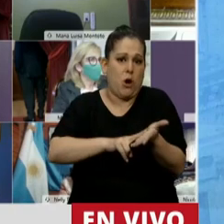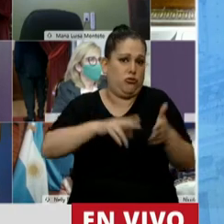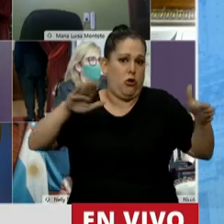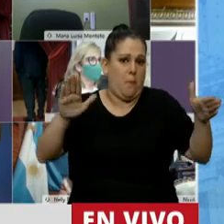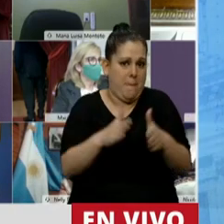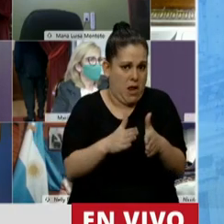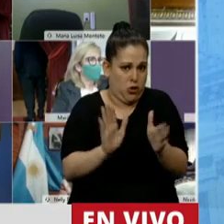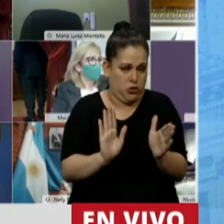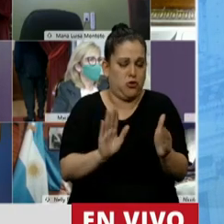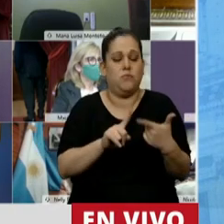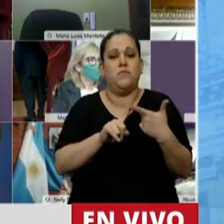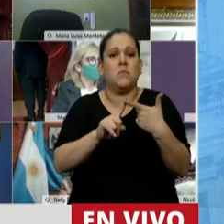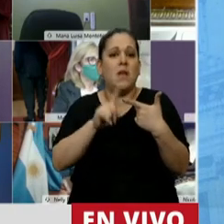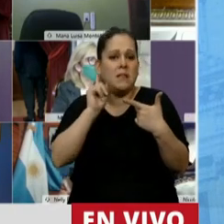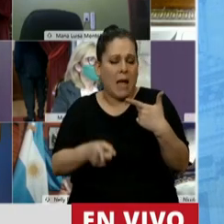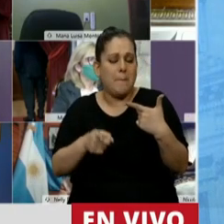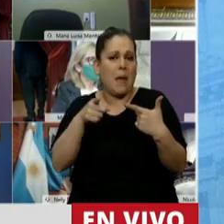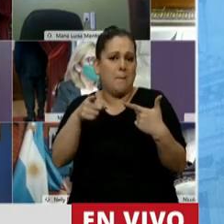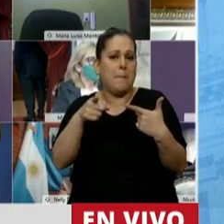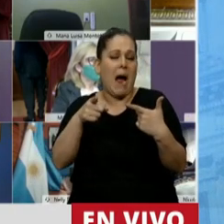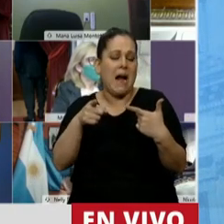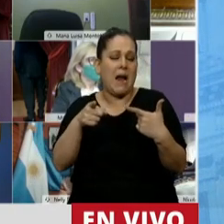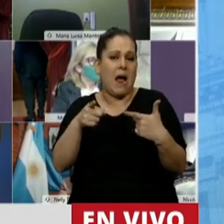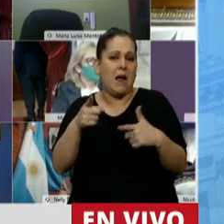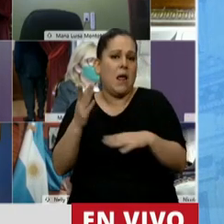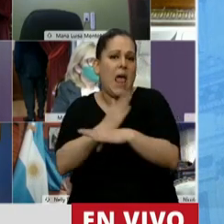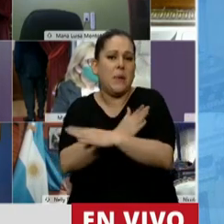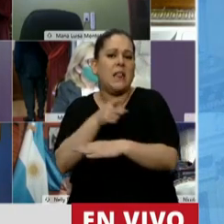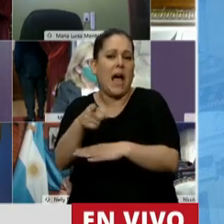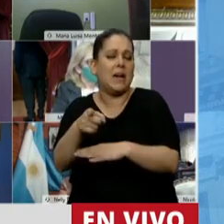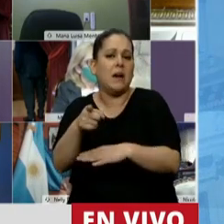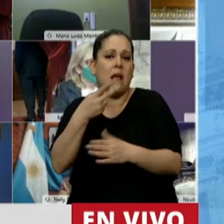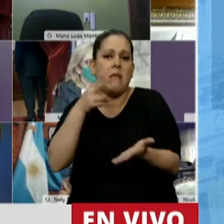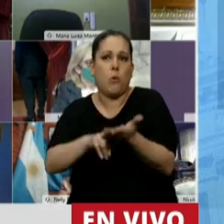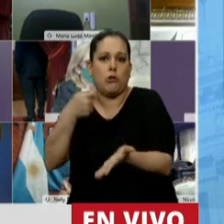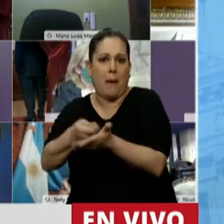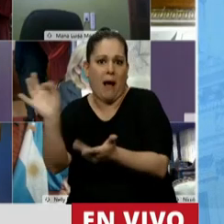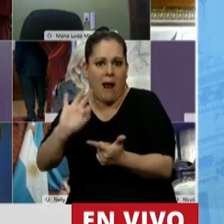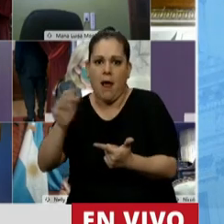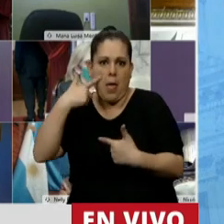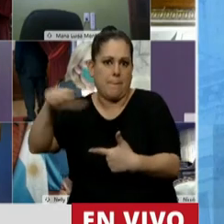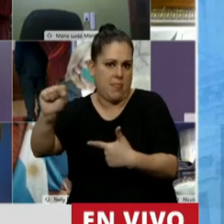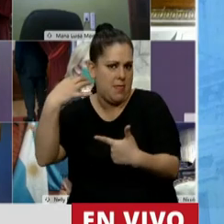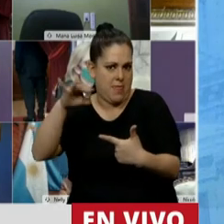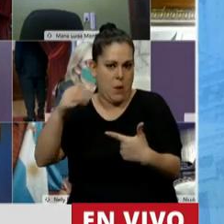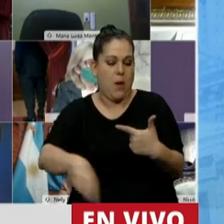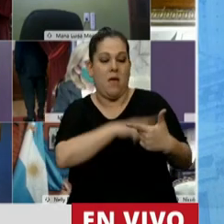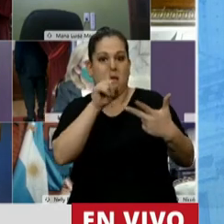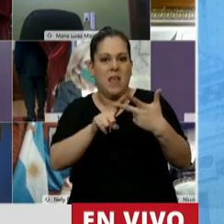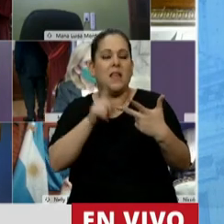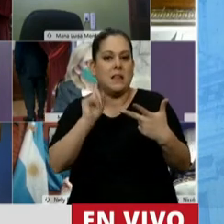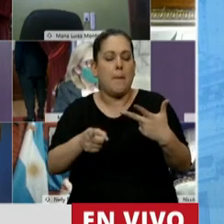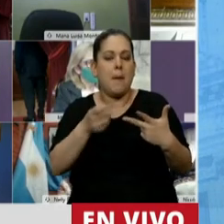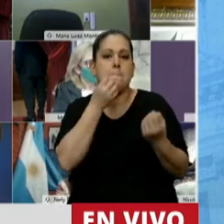presión impositiva, simplificar para evitar los vericuetos que favorecen la evasión y controlar mejor para evitar la competencia